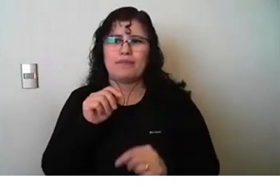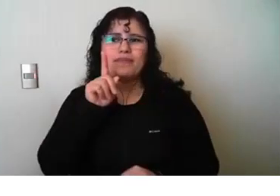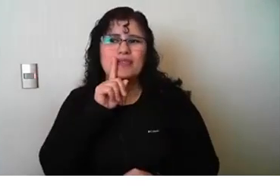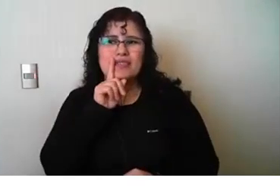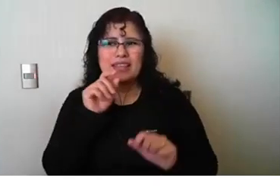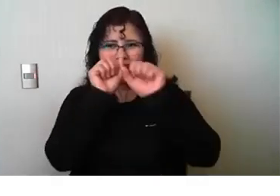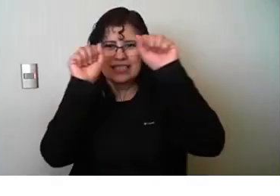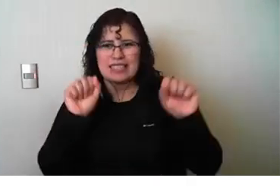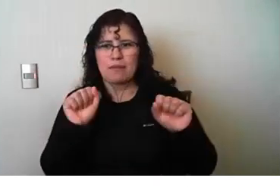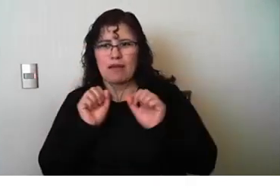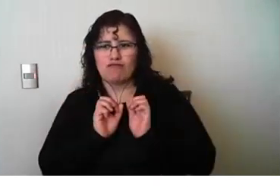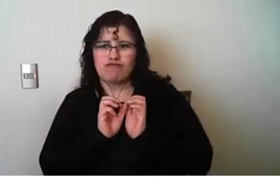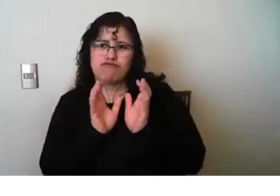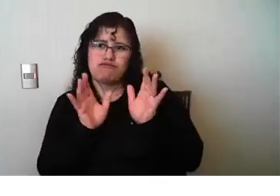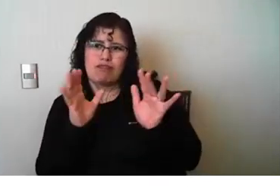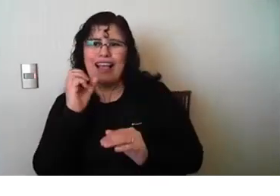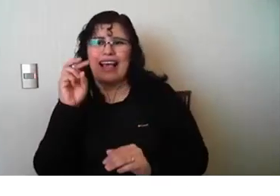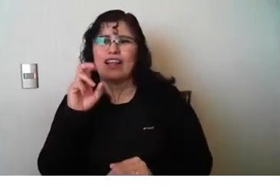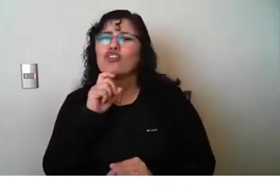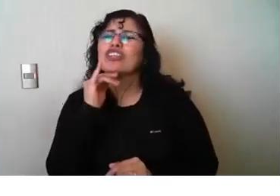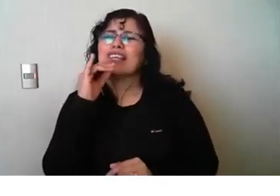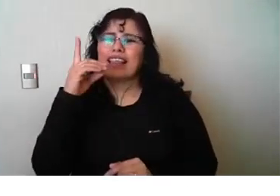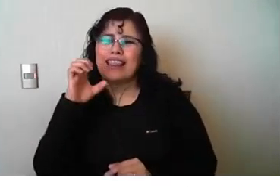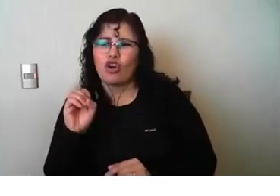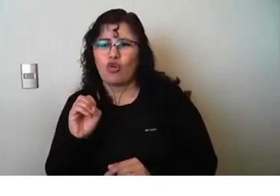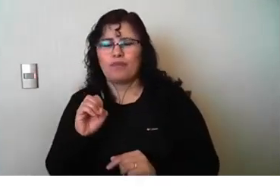irrigación carotidio y vertebral, cada uno da